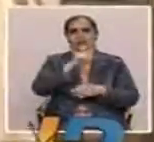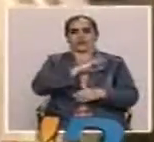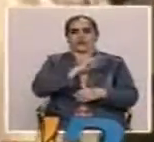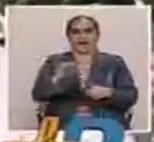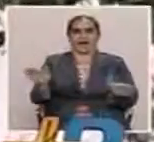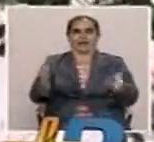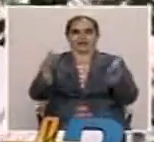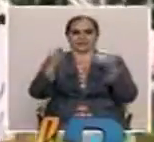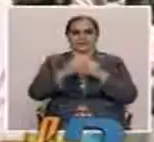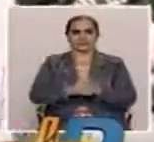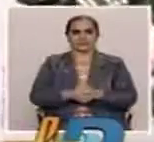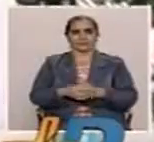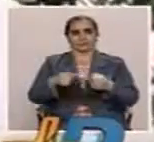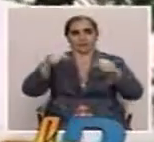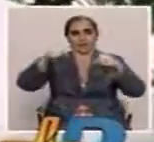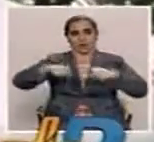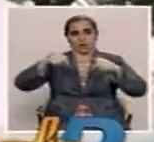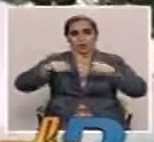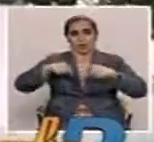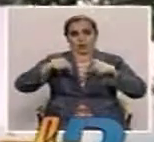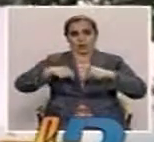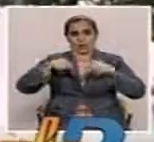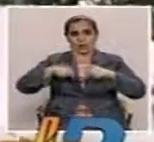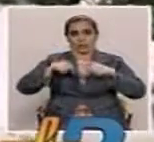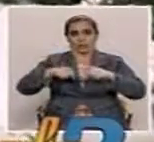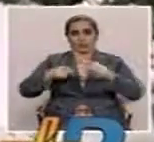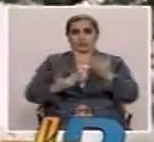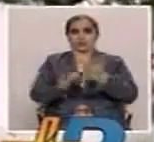caleños. Curiosamente hoy se ha estrenado